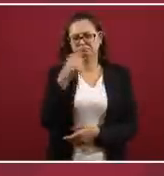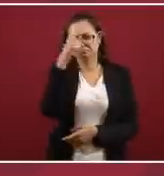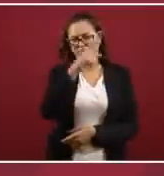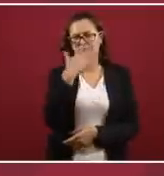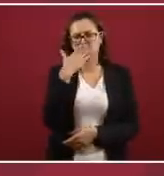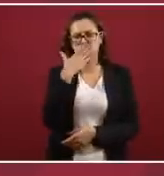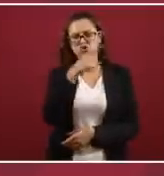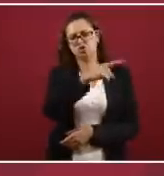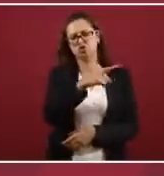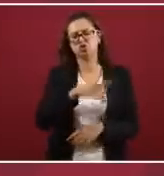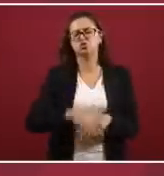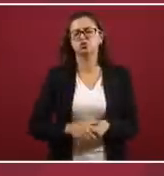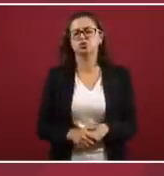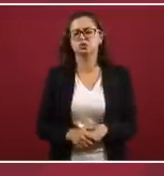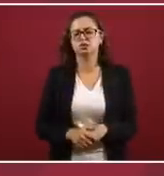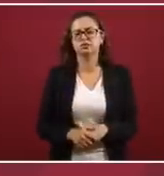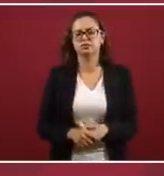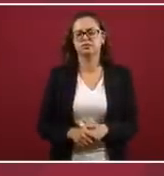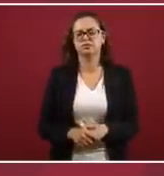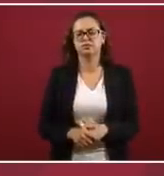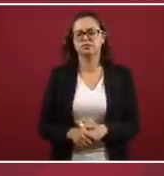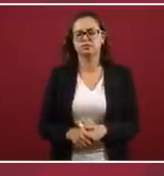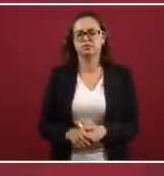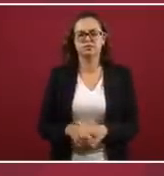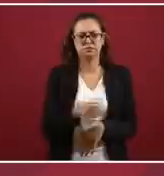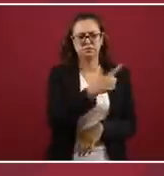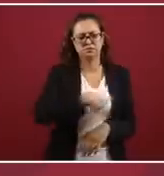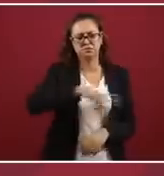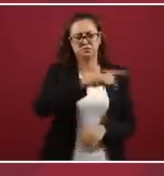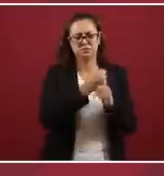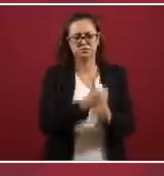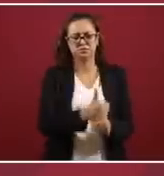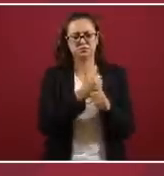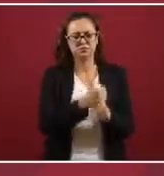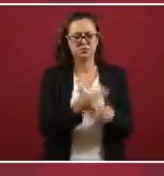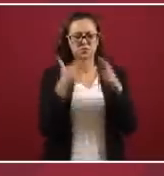a reunirse con afectados,